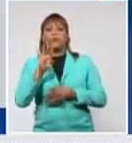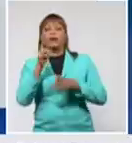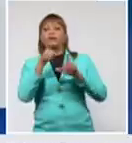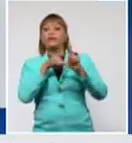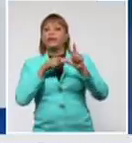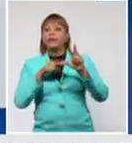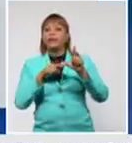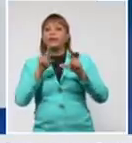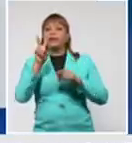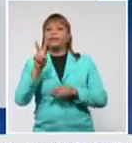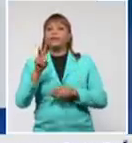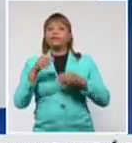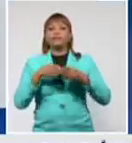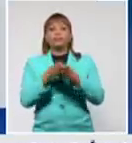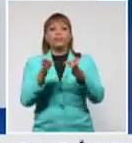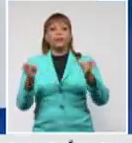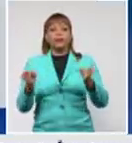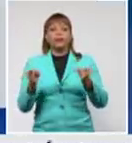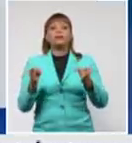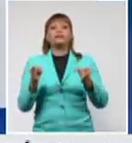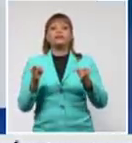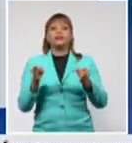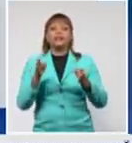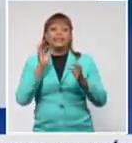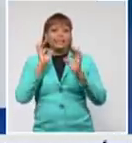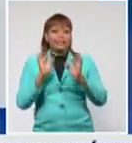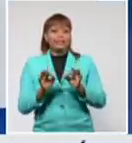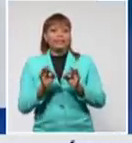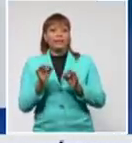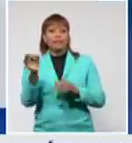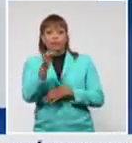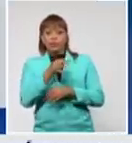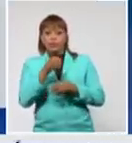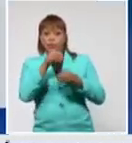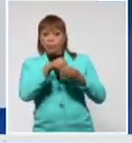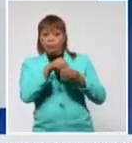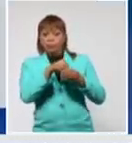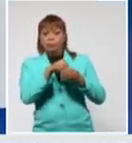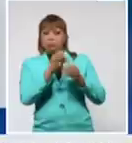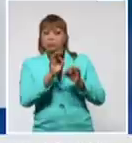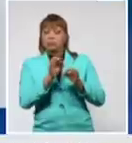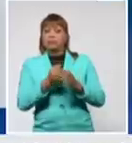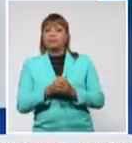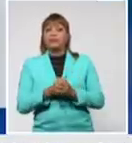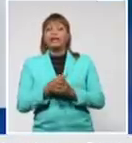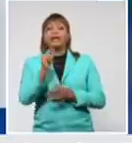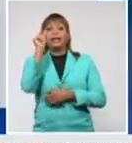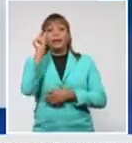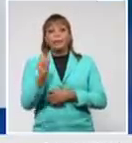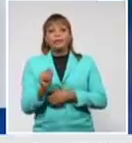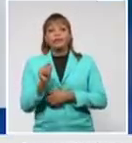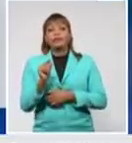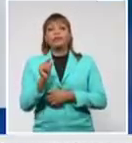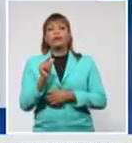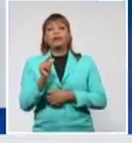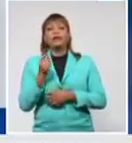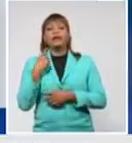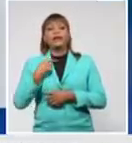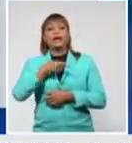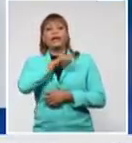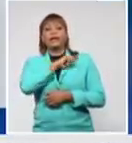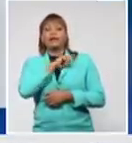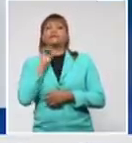2 de San Miguel de Padrón y precisamente de este municipio es el paciente que se diagnosticó ayer